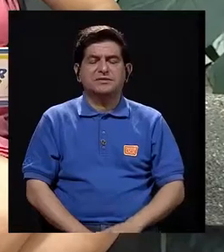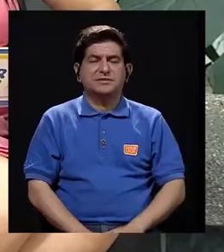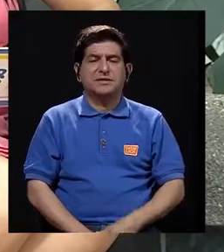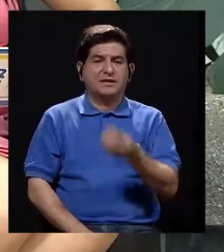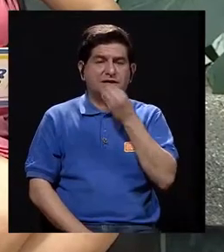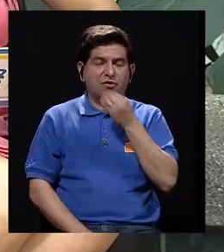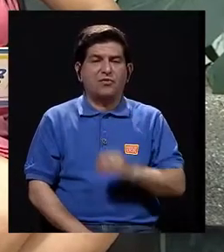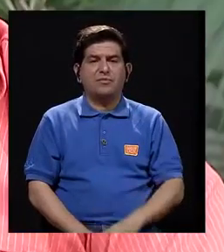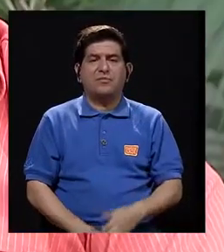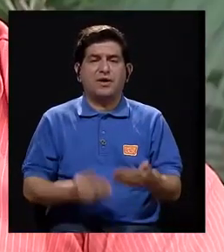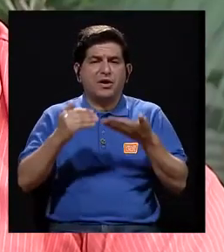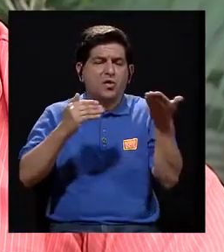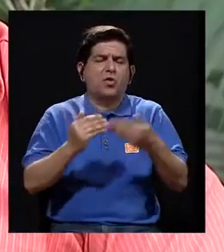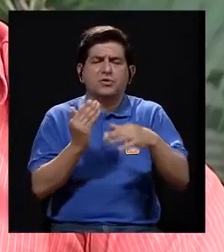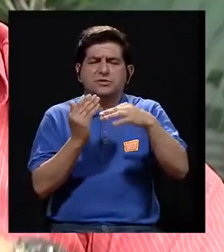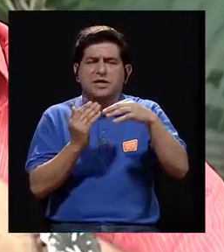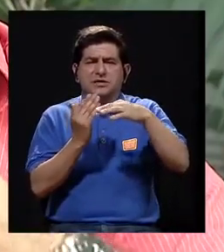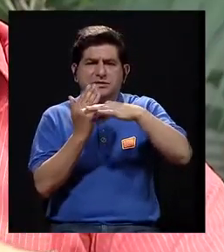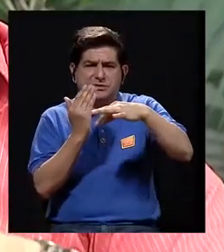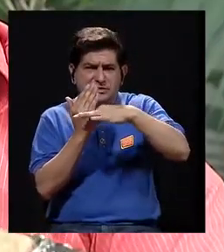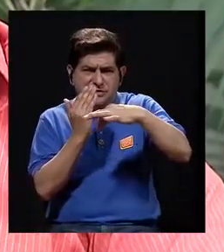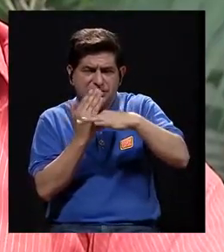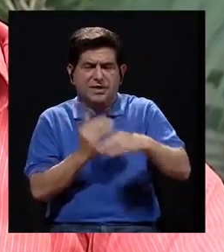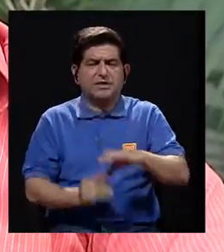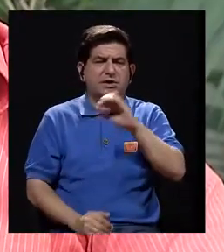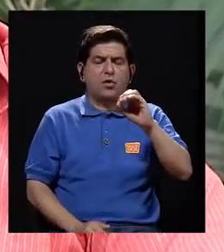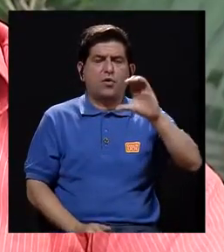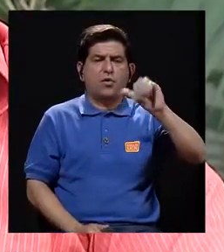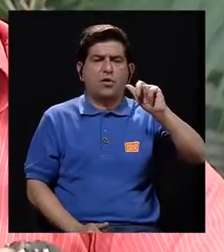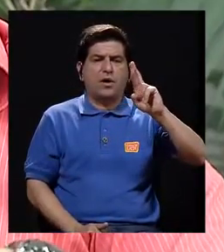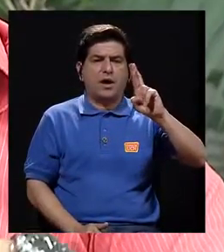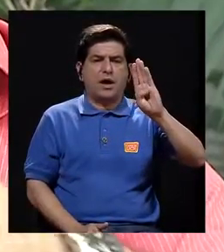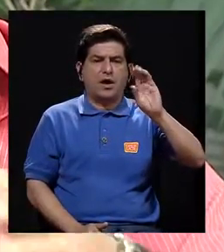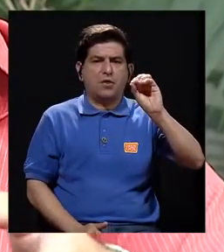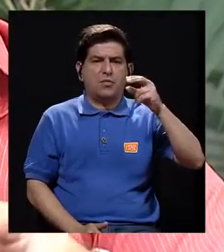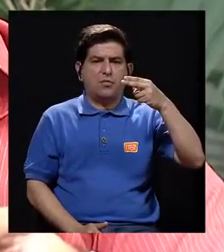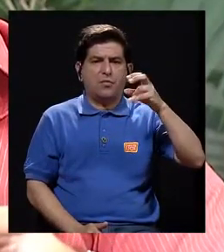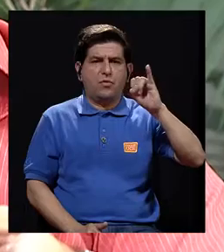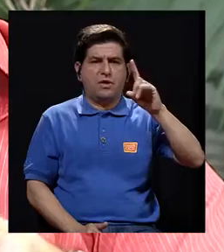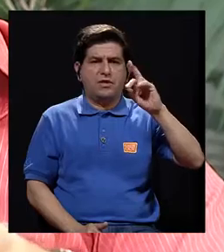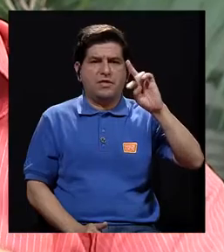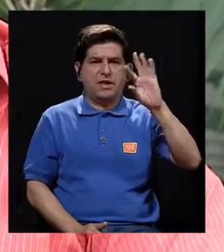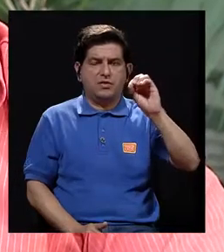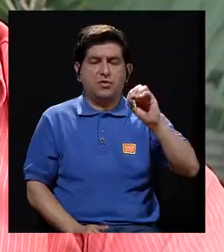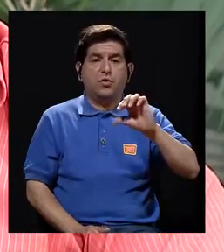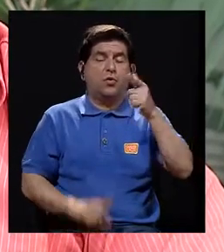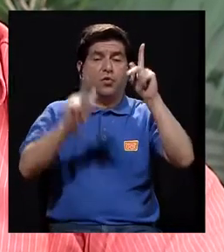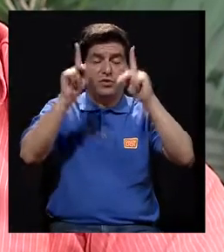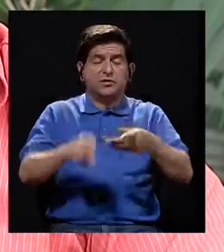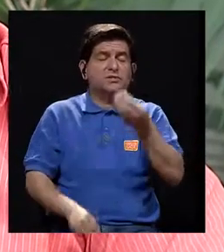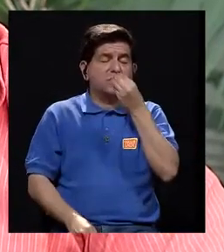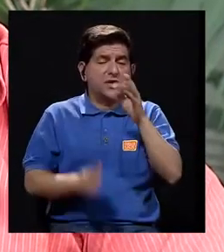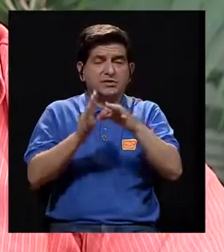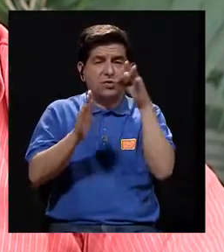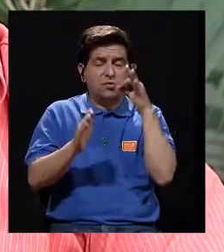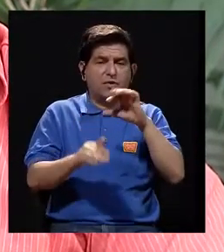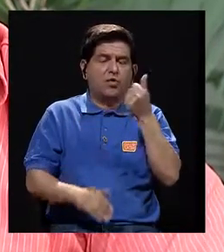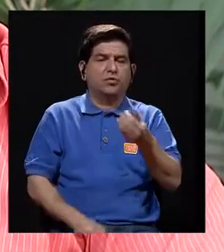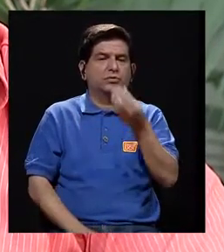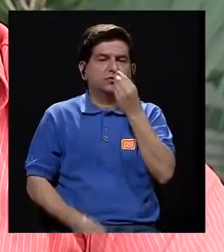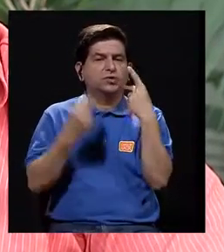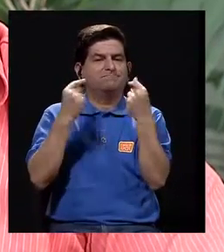de los carbohidratos, de cosas muy grasosillas, que eso es como muchos de los antojos. Algunas les da por comer mucha fruta, pero algunas otras más que todo es como